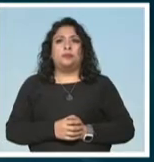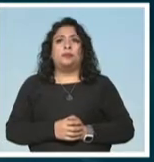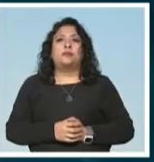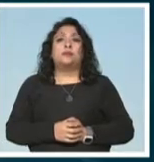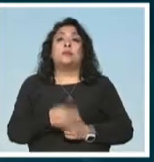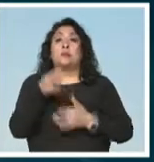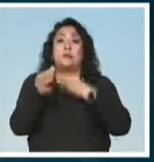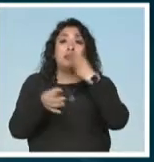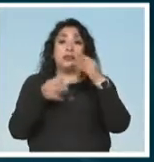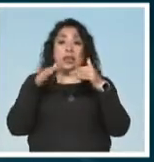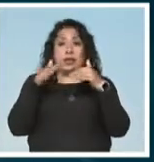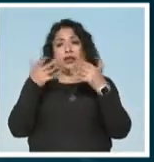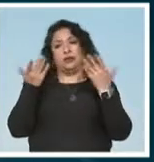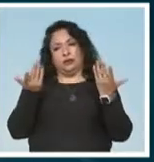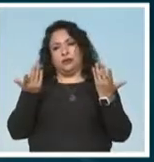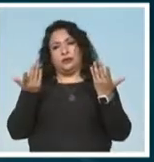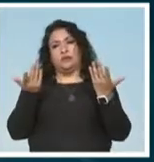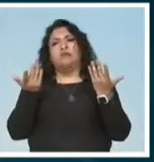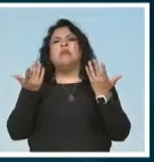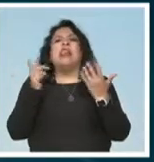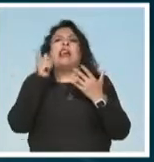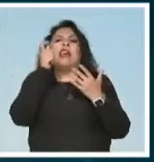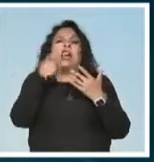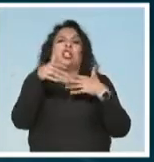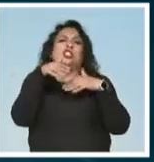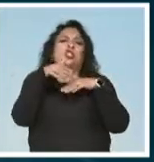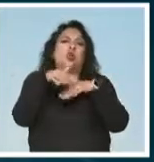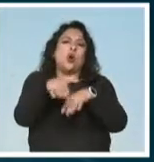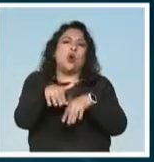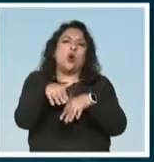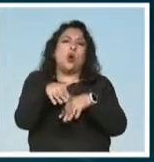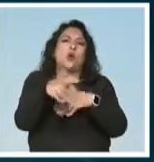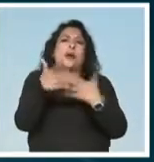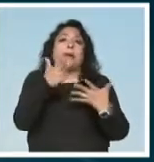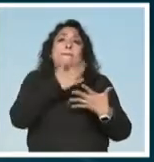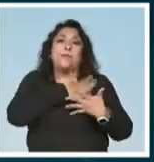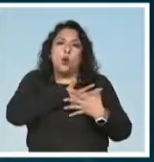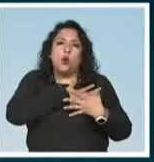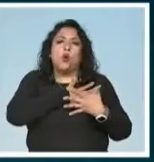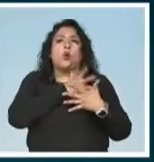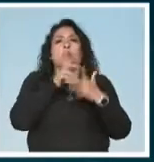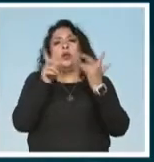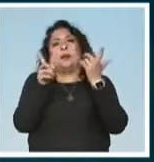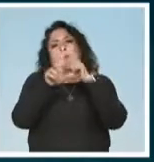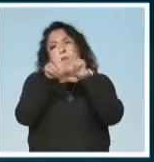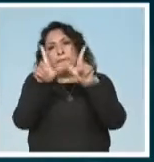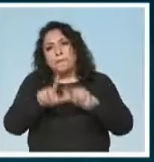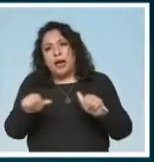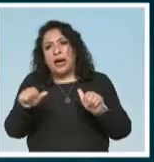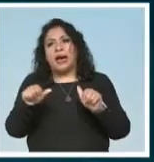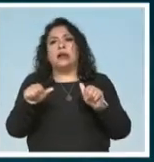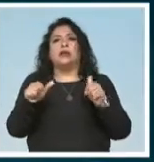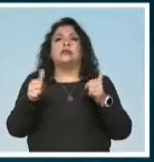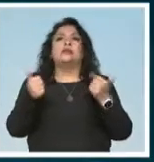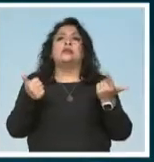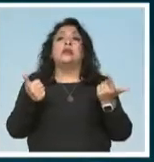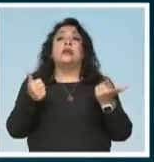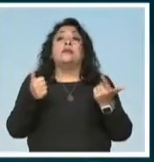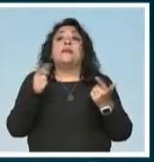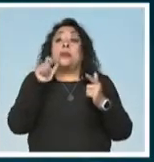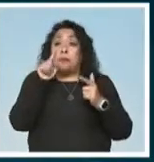Message all musician is just about love and peace and